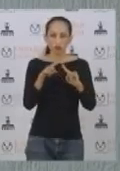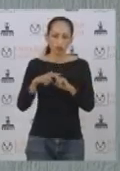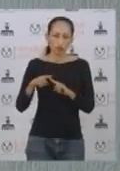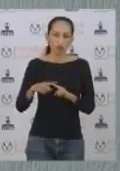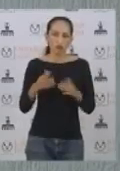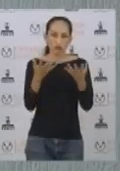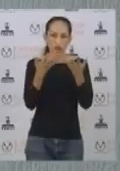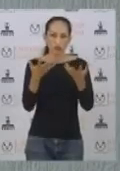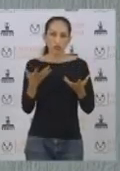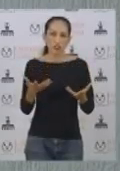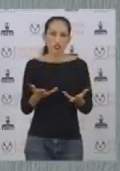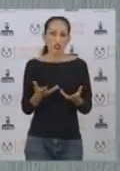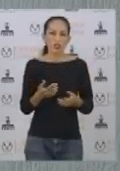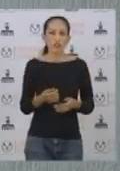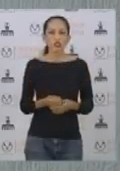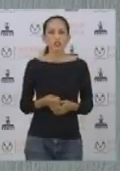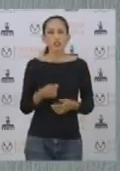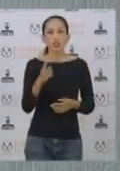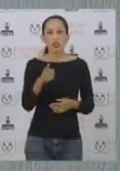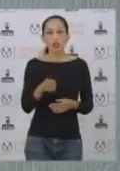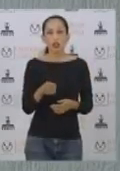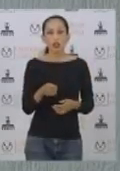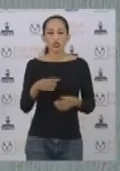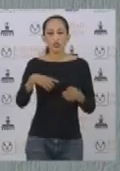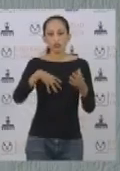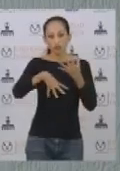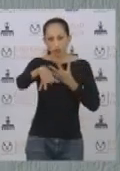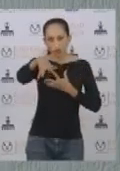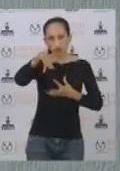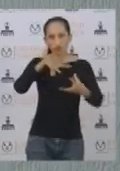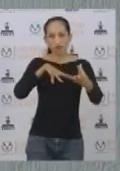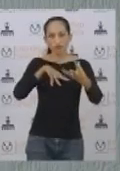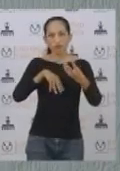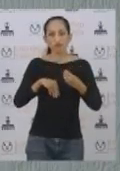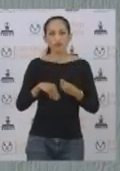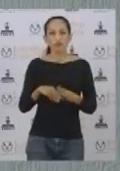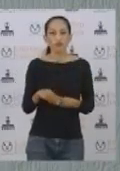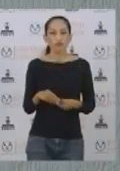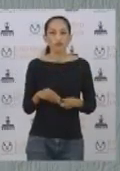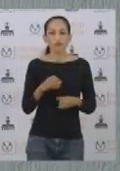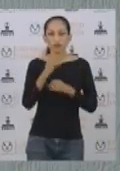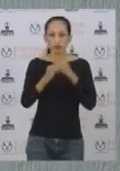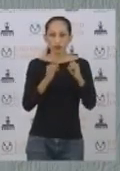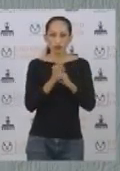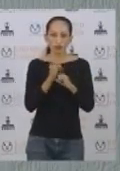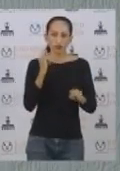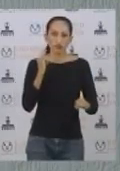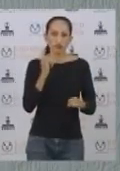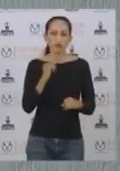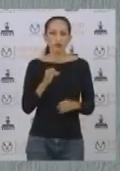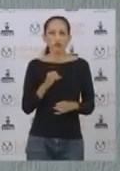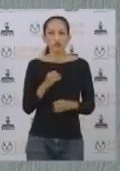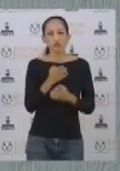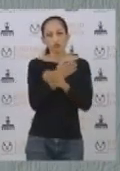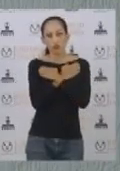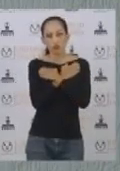un ofrecimiento a través de el intercambio y la internacionalización